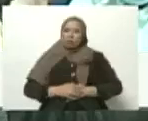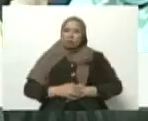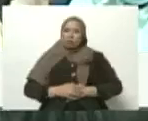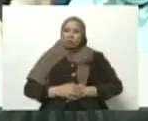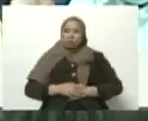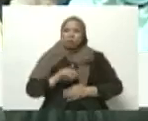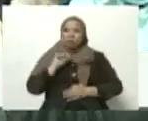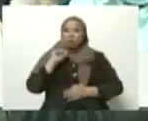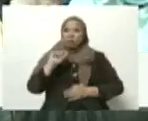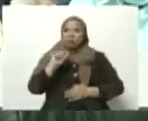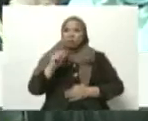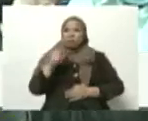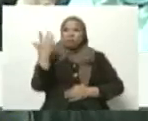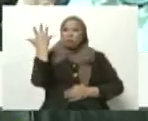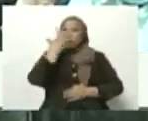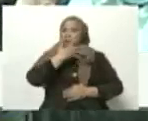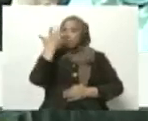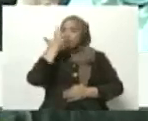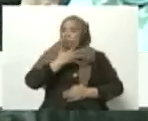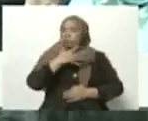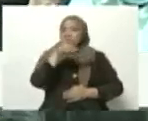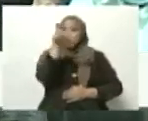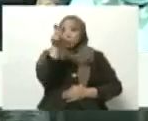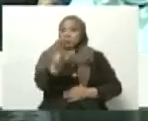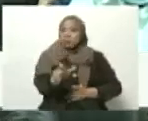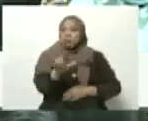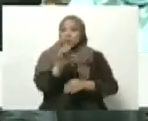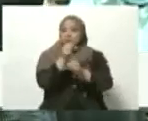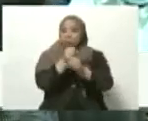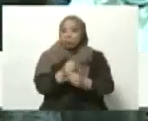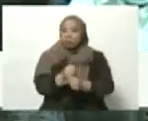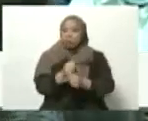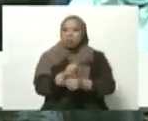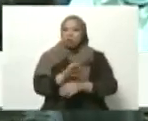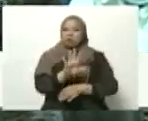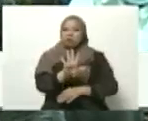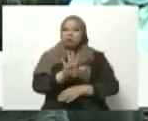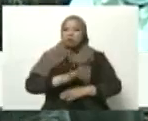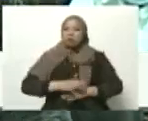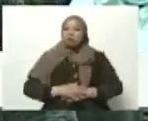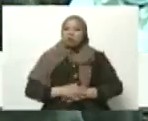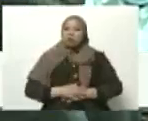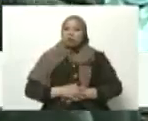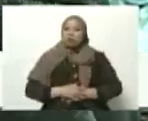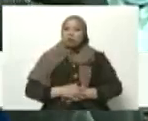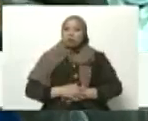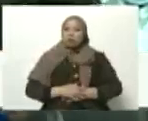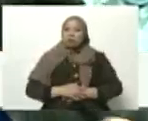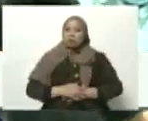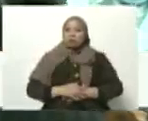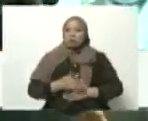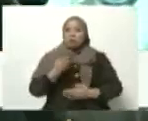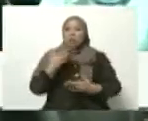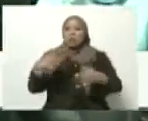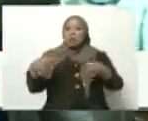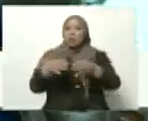punto de inflexión, transformar la realidad. Es el desafío que tiene esta comisión. Muchísimas